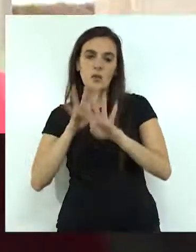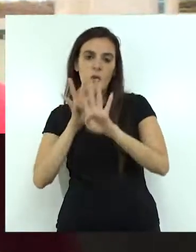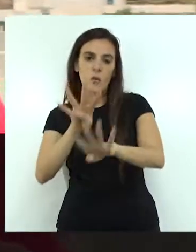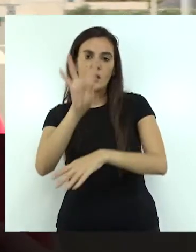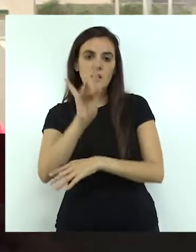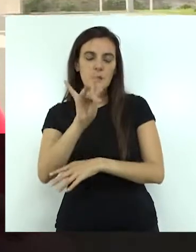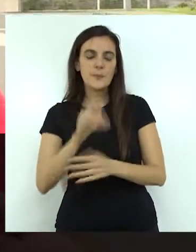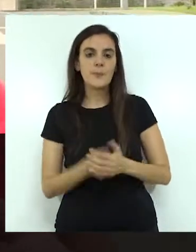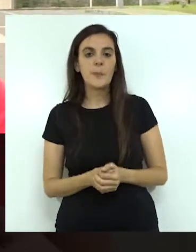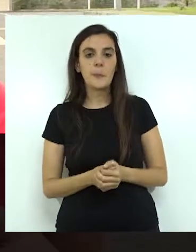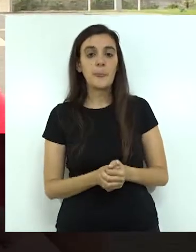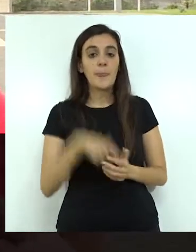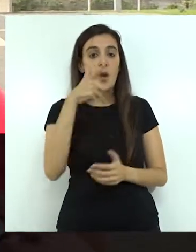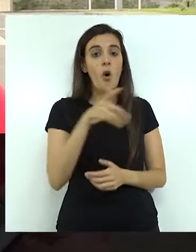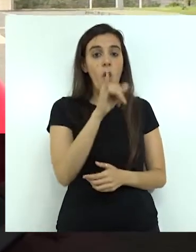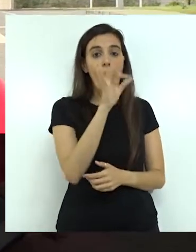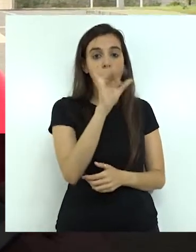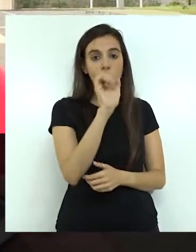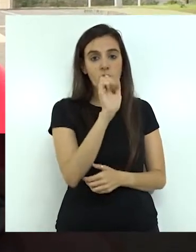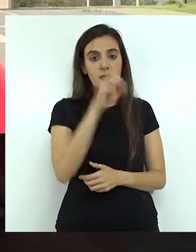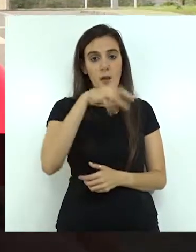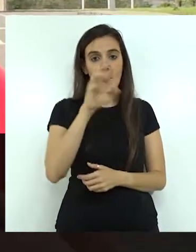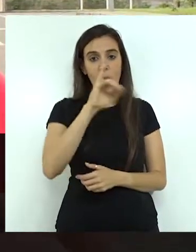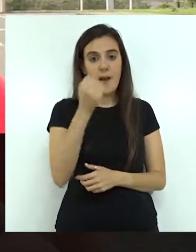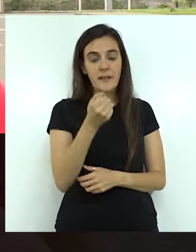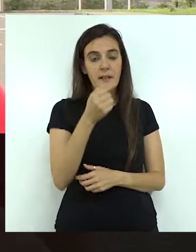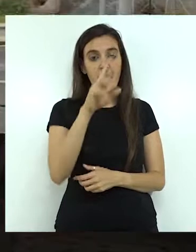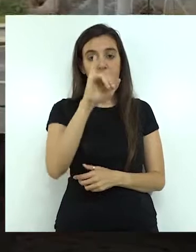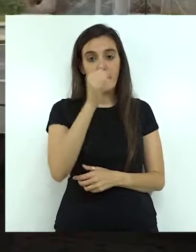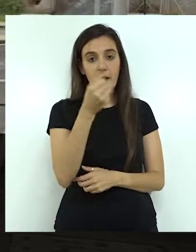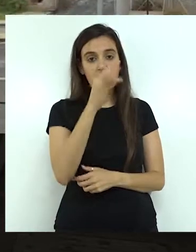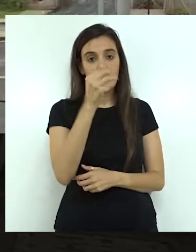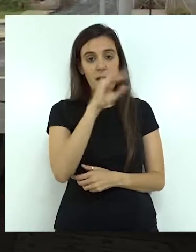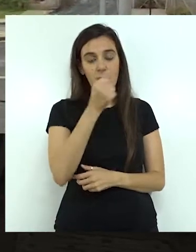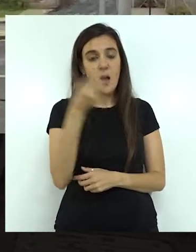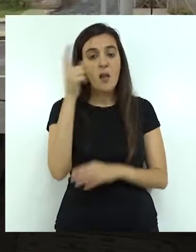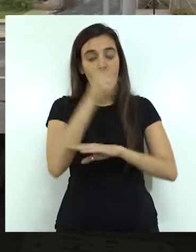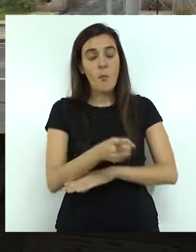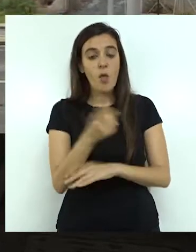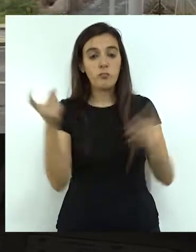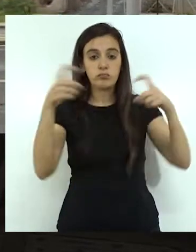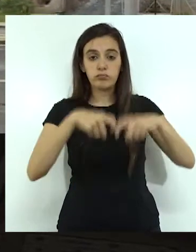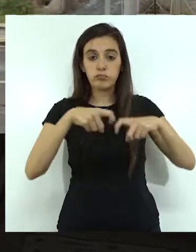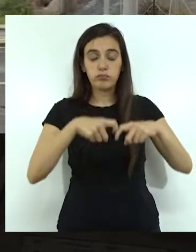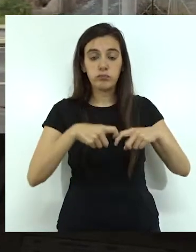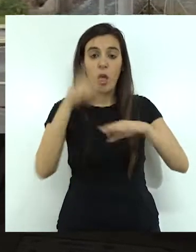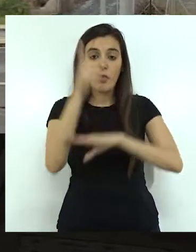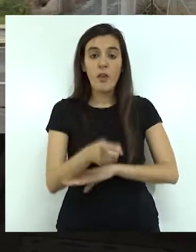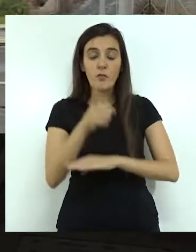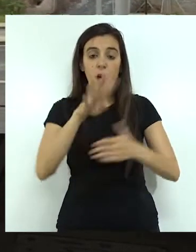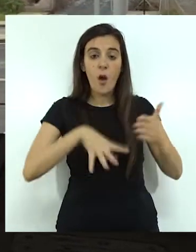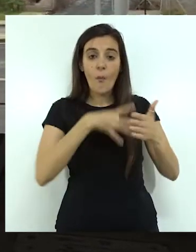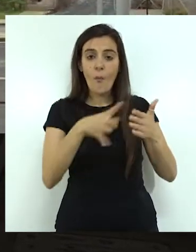josemari a raya y josé maría tapia se han reunido esta mañana con el director de la prisión francisco delgado para exponerle la demanda de